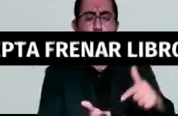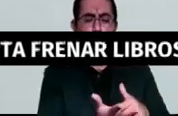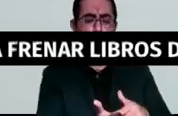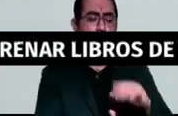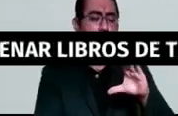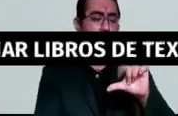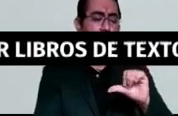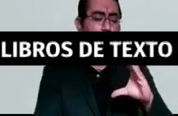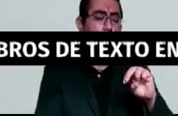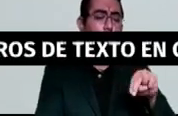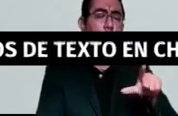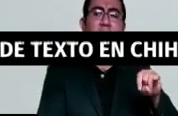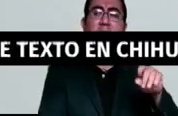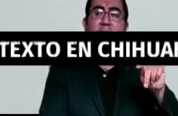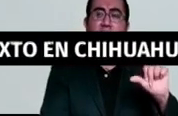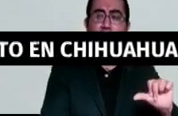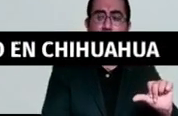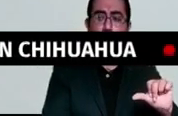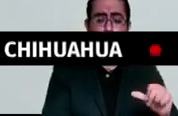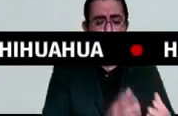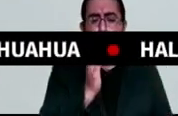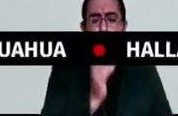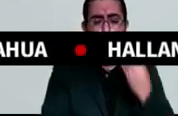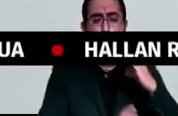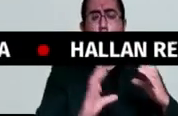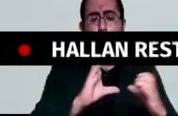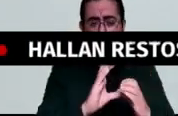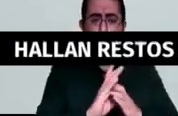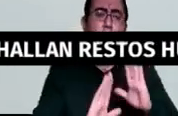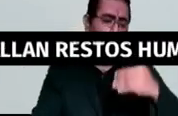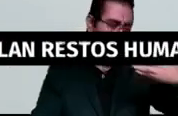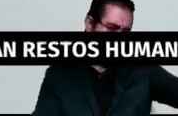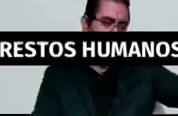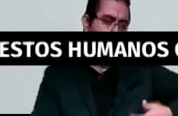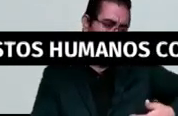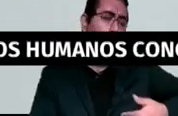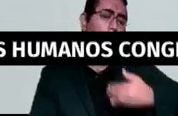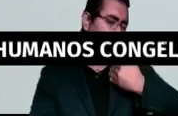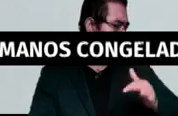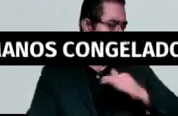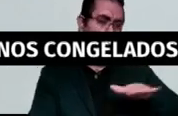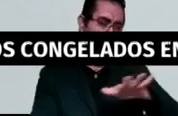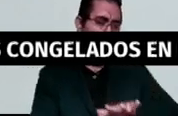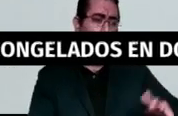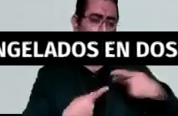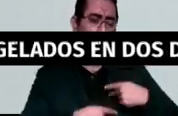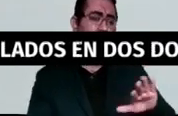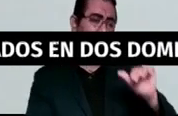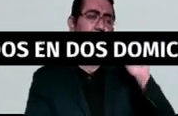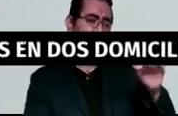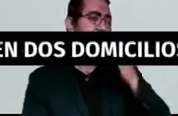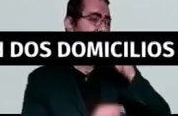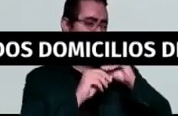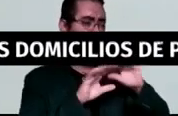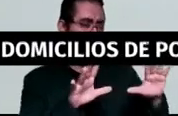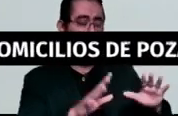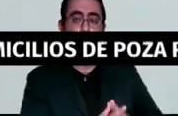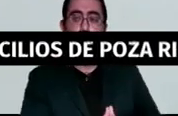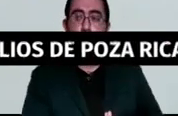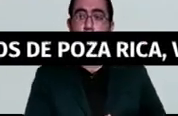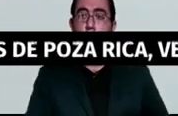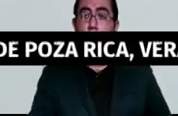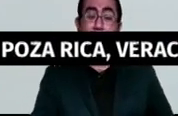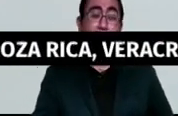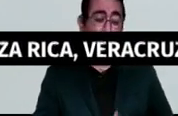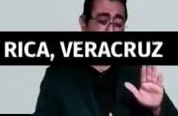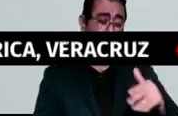nuevo completo lo pidieron ahí la gente de esa área y Les informo que me ayuden a